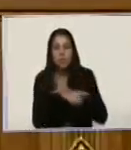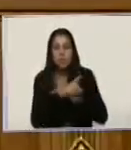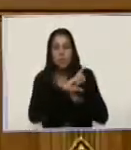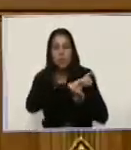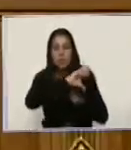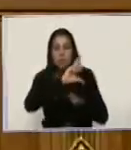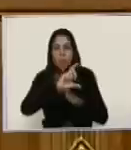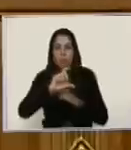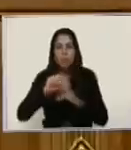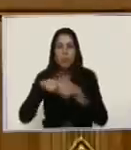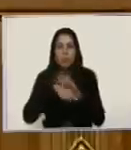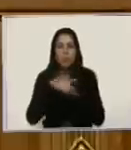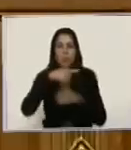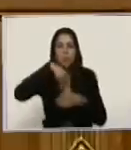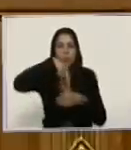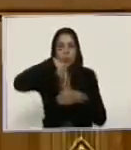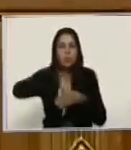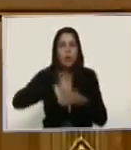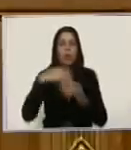yacimiento.